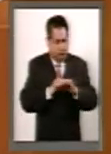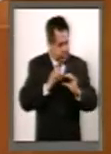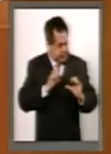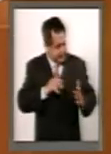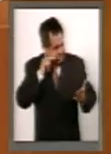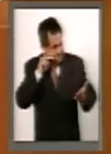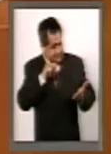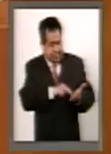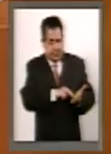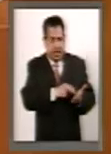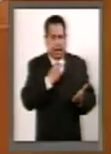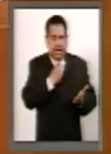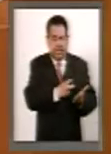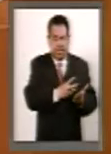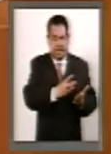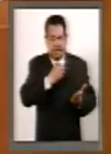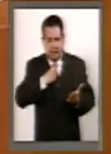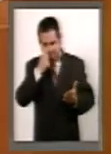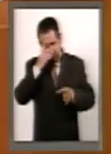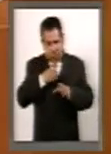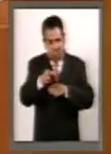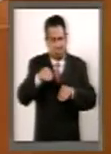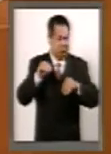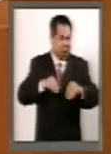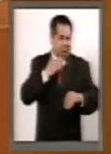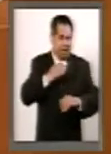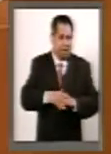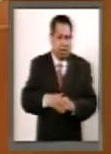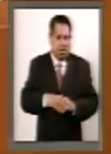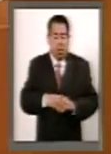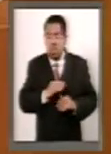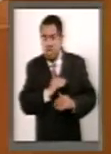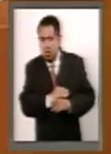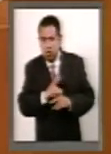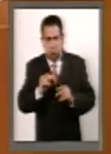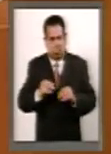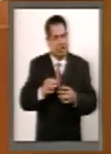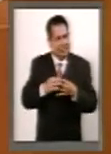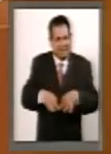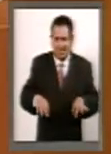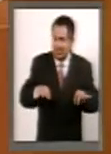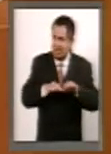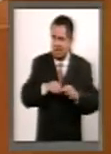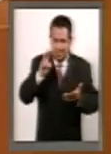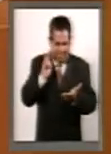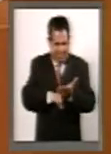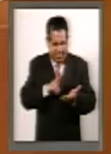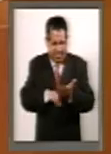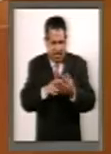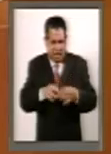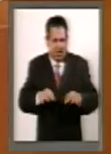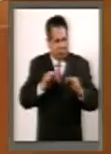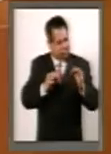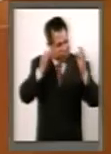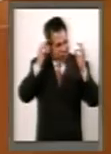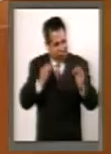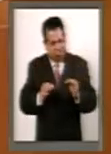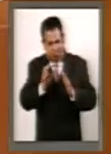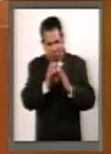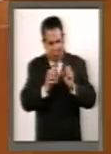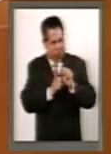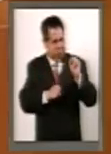rigor que el tema requiere. No ignoremos el vigor de una auténtica